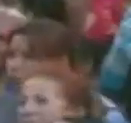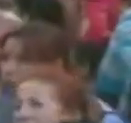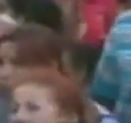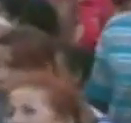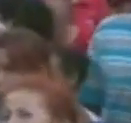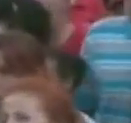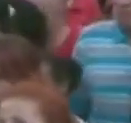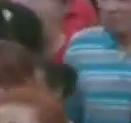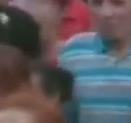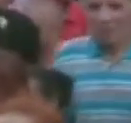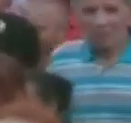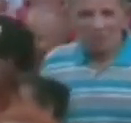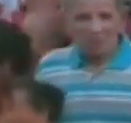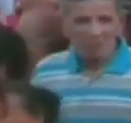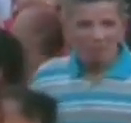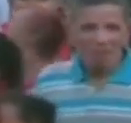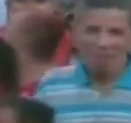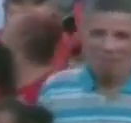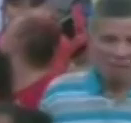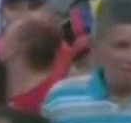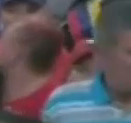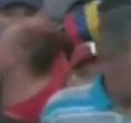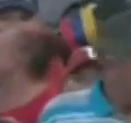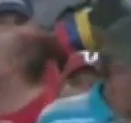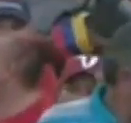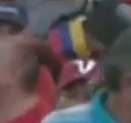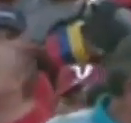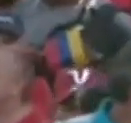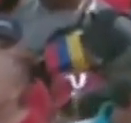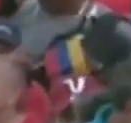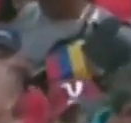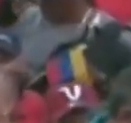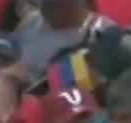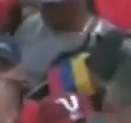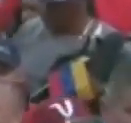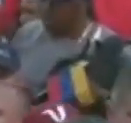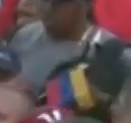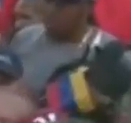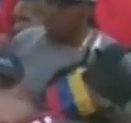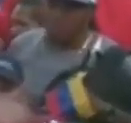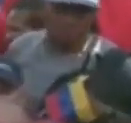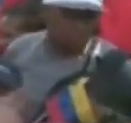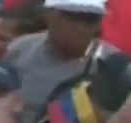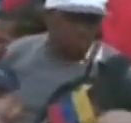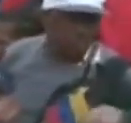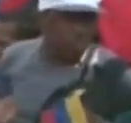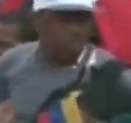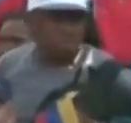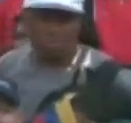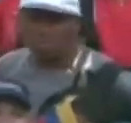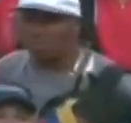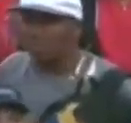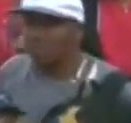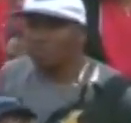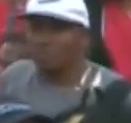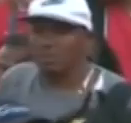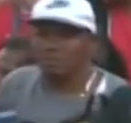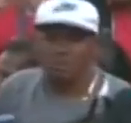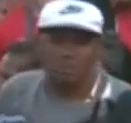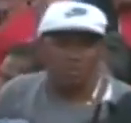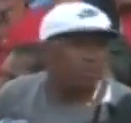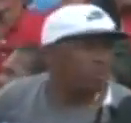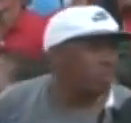América Latina obrera, ¿por qué no lo haces? El yanqui teme a la revolución, el yanqui teme a grito, yanqui